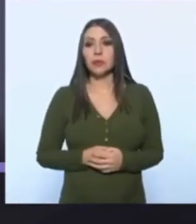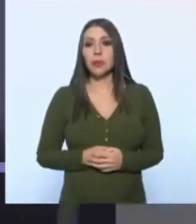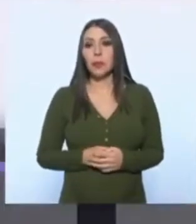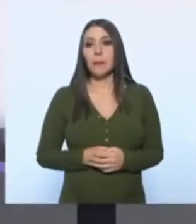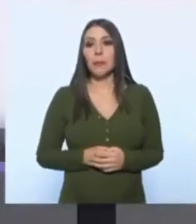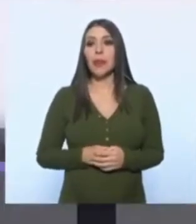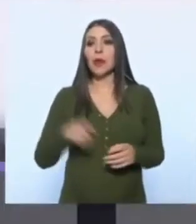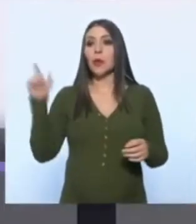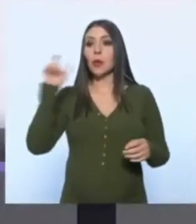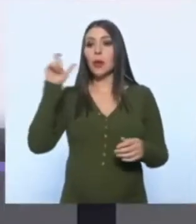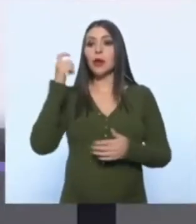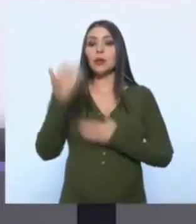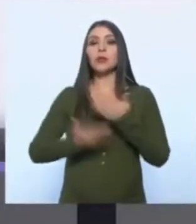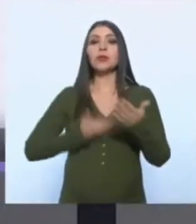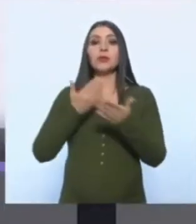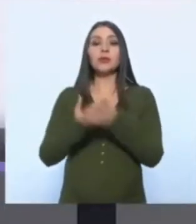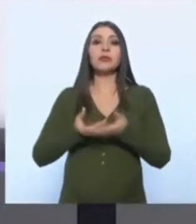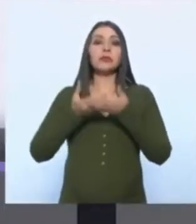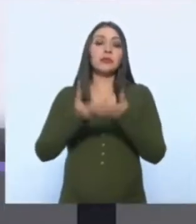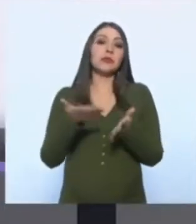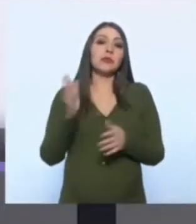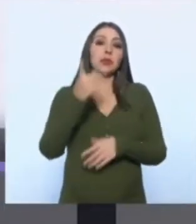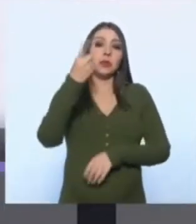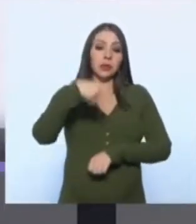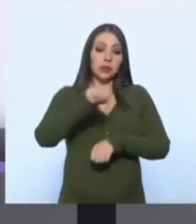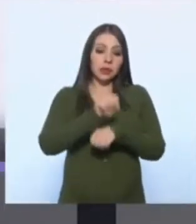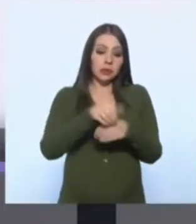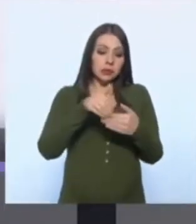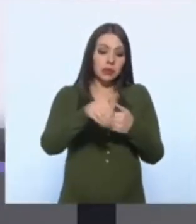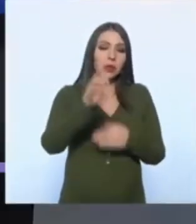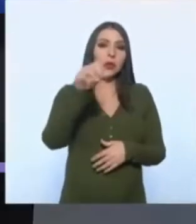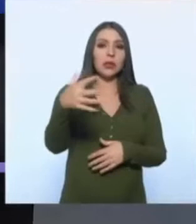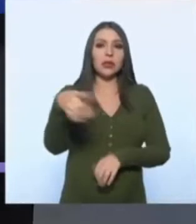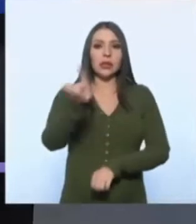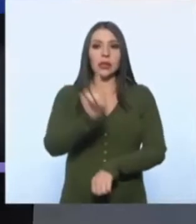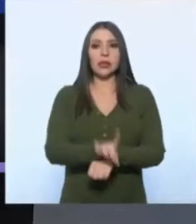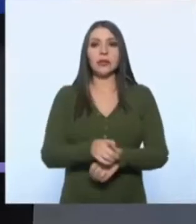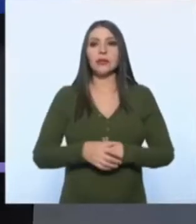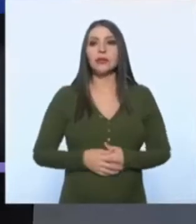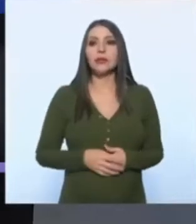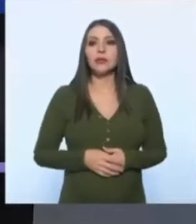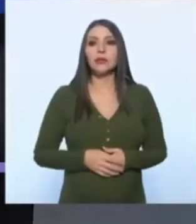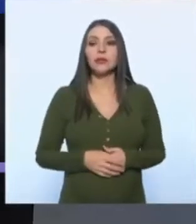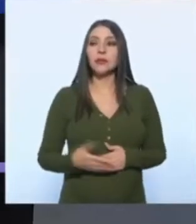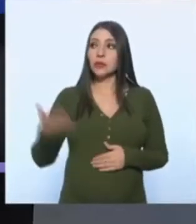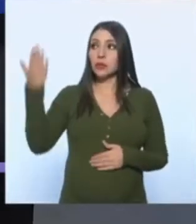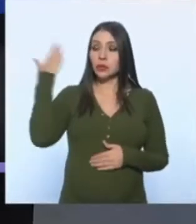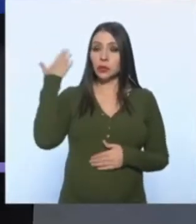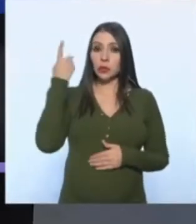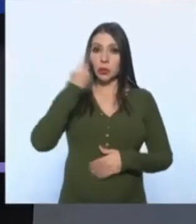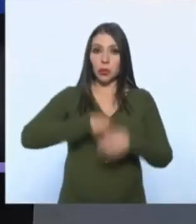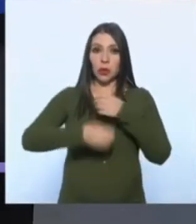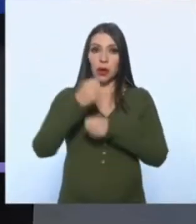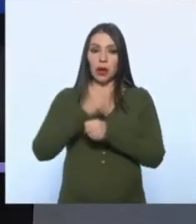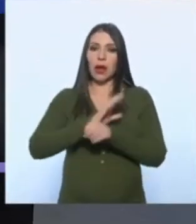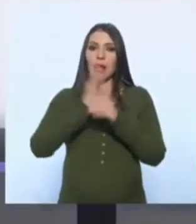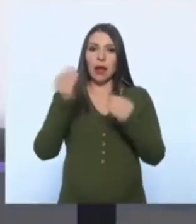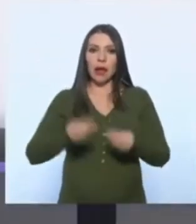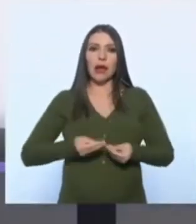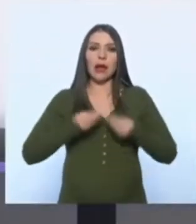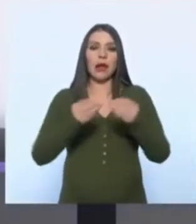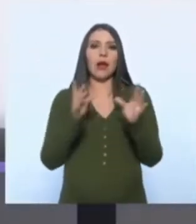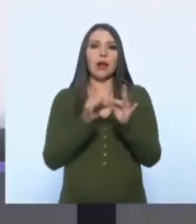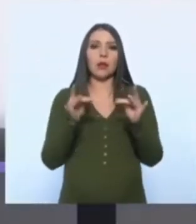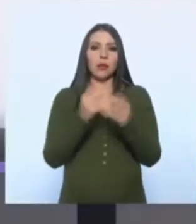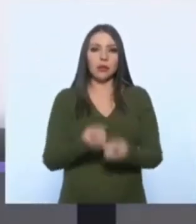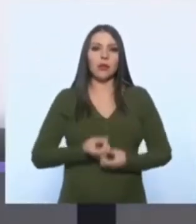la próxima semana o en 15 días, a más tardar. ¿Sí? Sí. Bueno. Ya se subió hace un año. Y el diputado Víctor Hugo